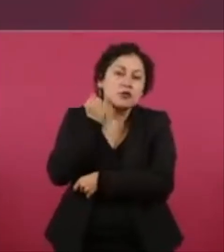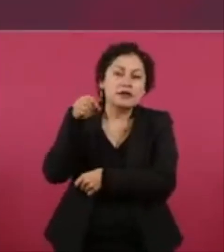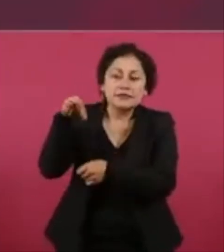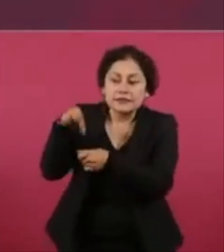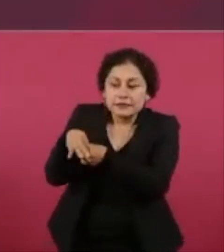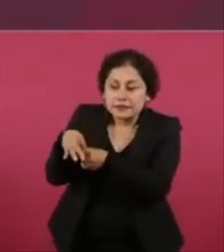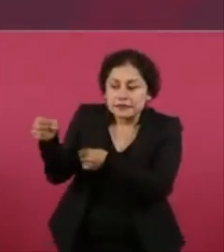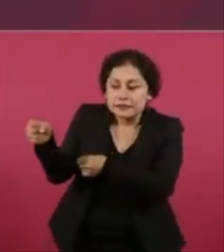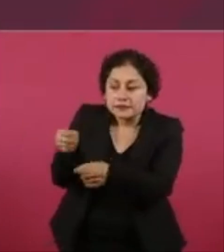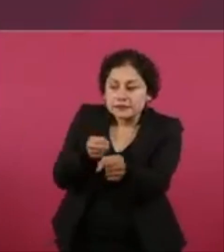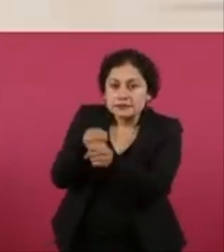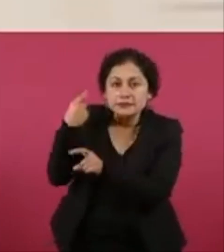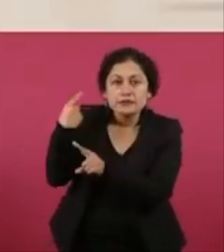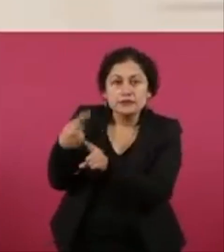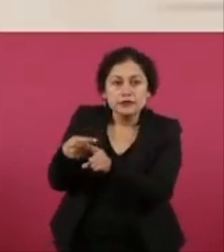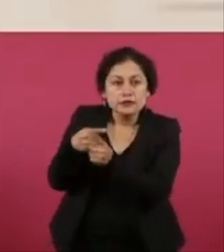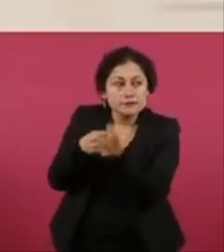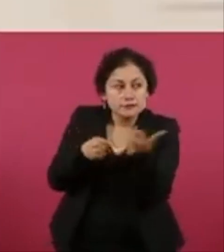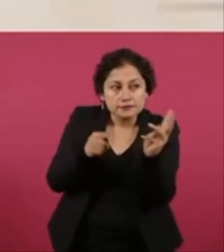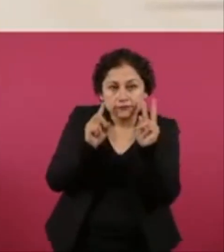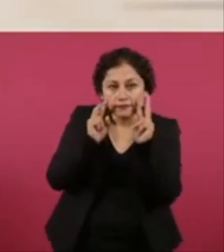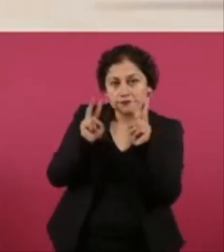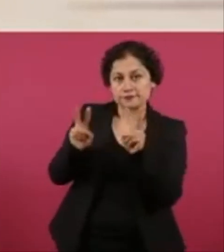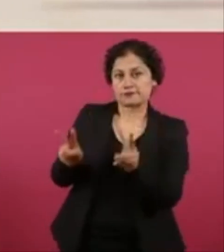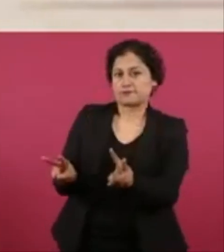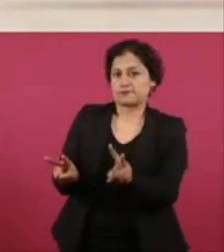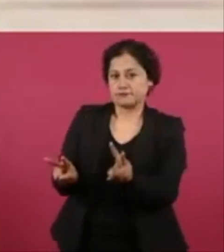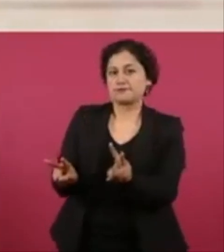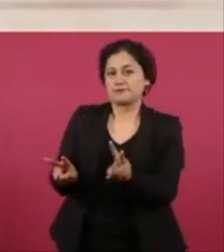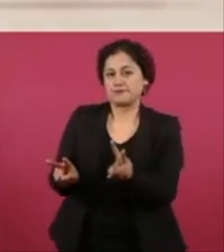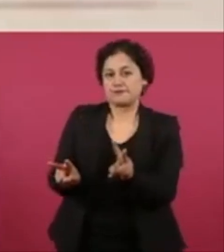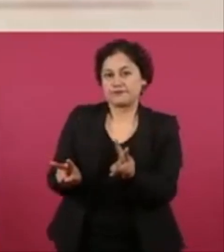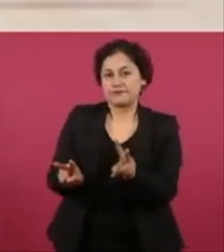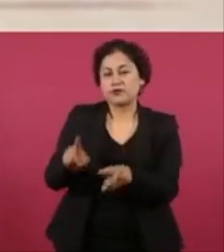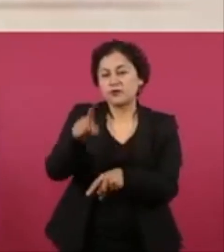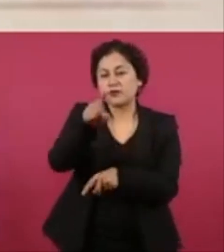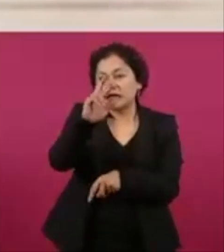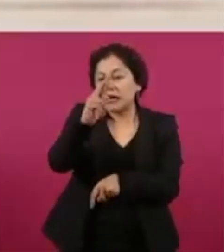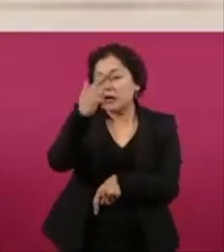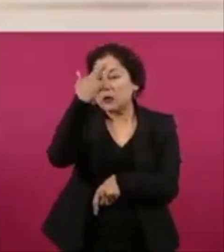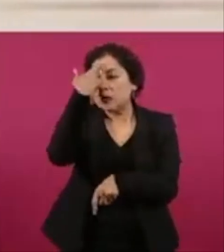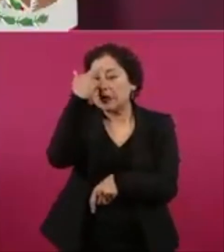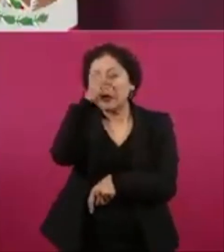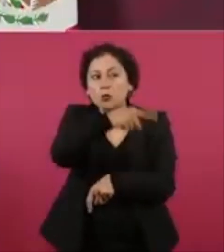Acuérdense que se elige por tres cosas,